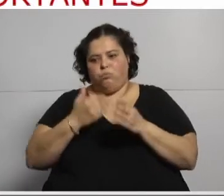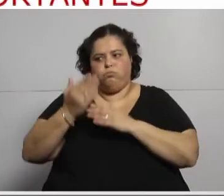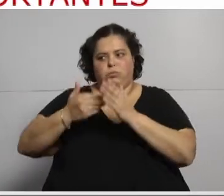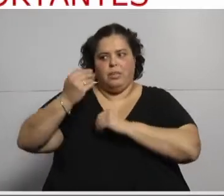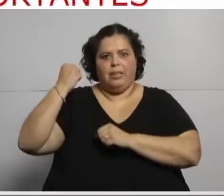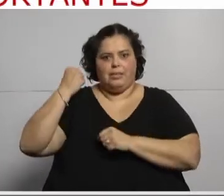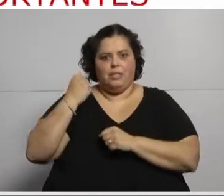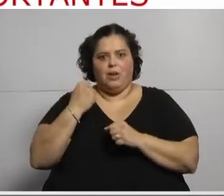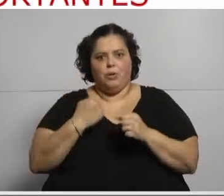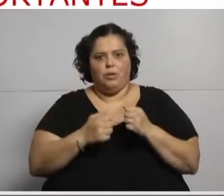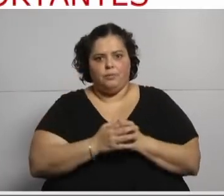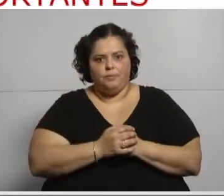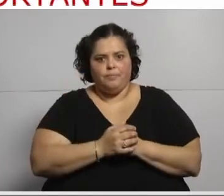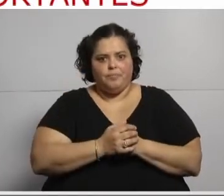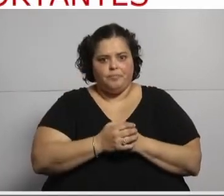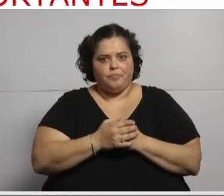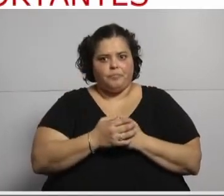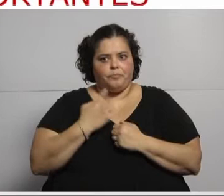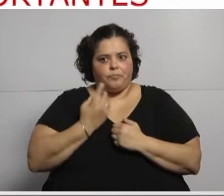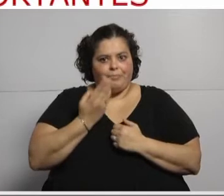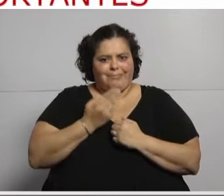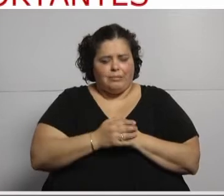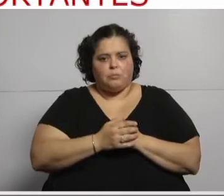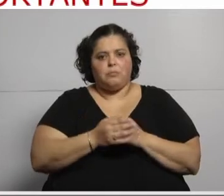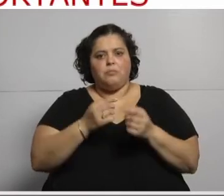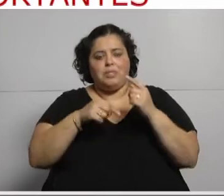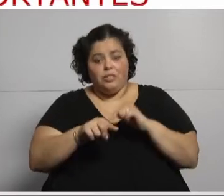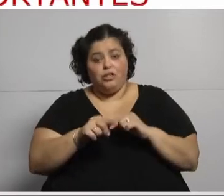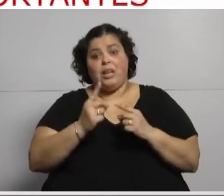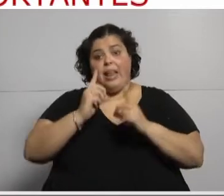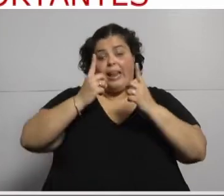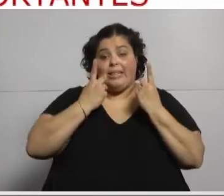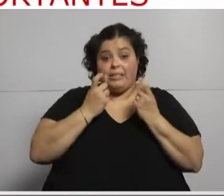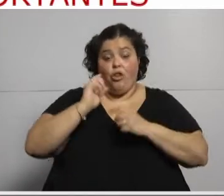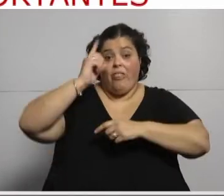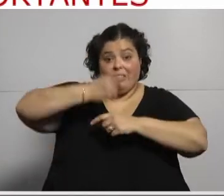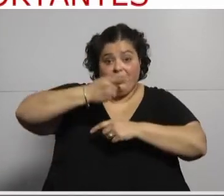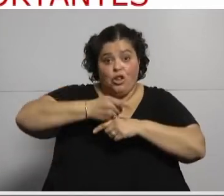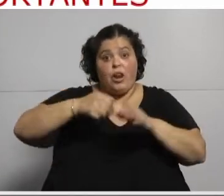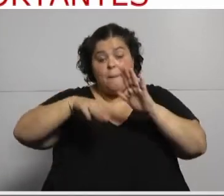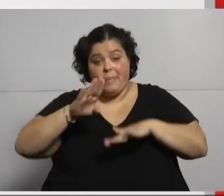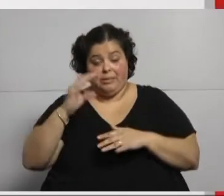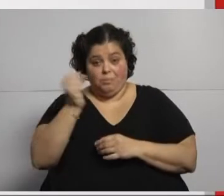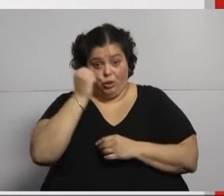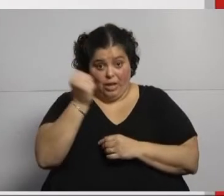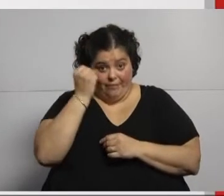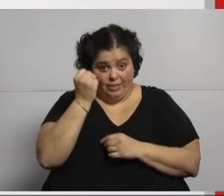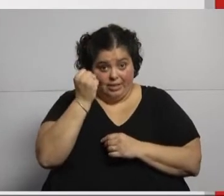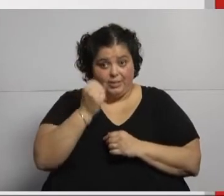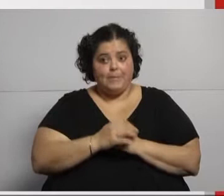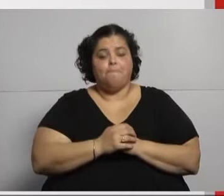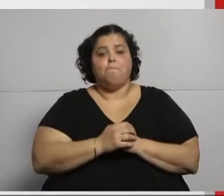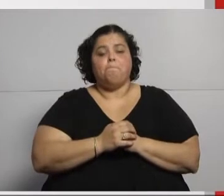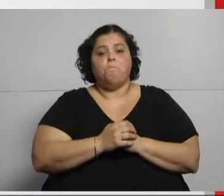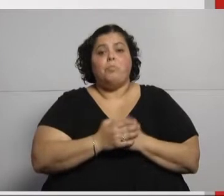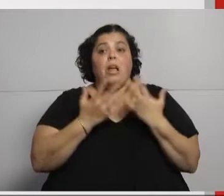pero nos llegó la pandemia, como todos, y había que tomar decisiones muy importantes. Y parte de esto tiene que ver con cómo hemos ido